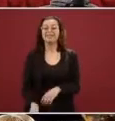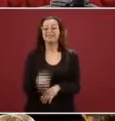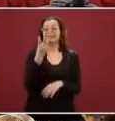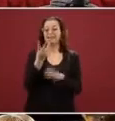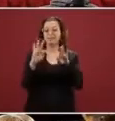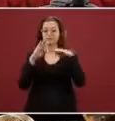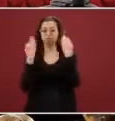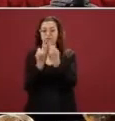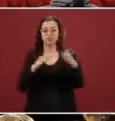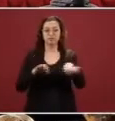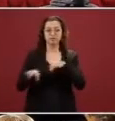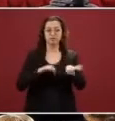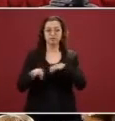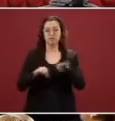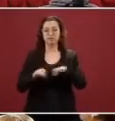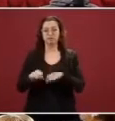La siguiente, por favor.